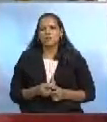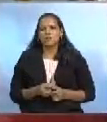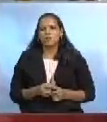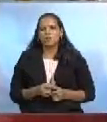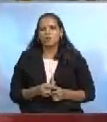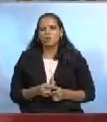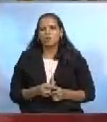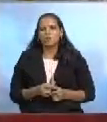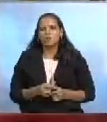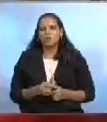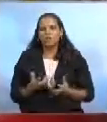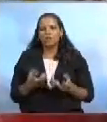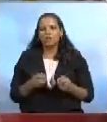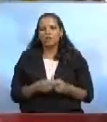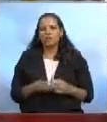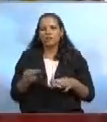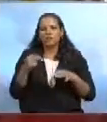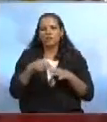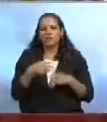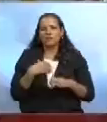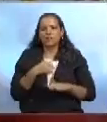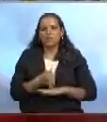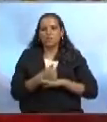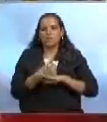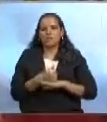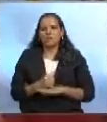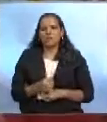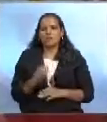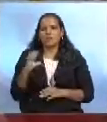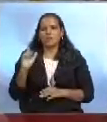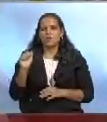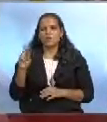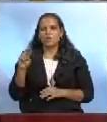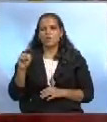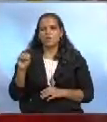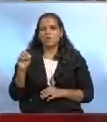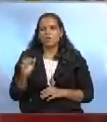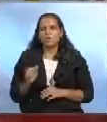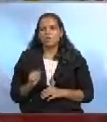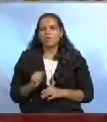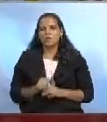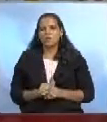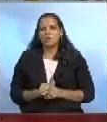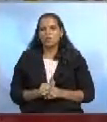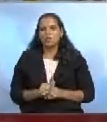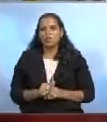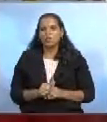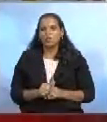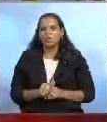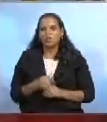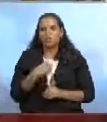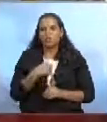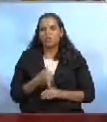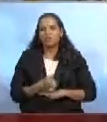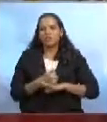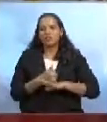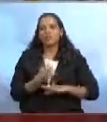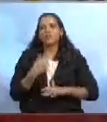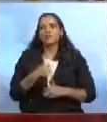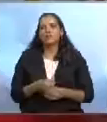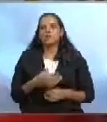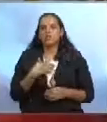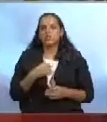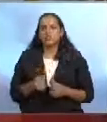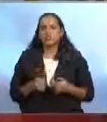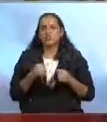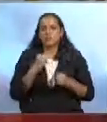y quienes hacen parte del directorio de la Cámara de Comercio. He visto que hay el respaldo. Yo como gerente general